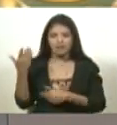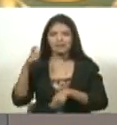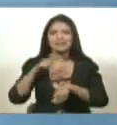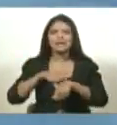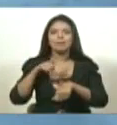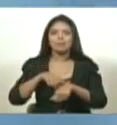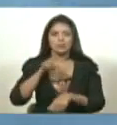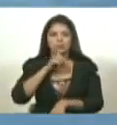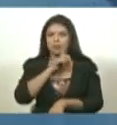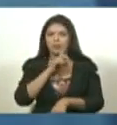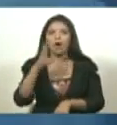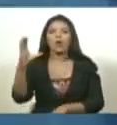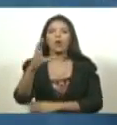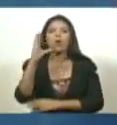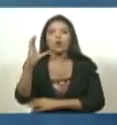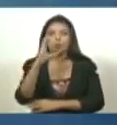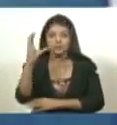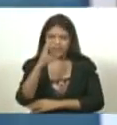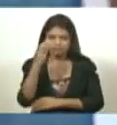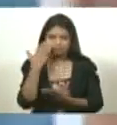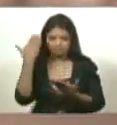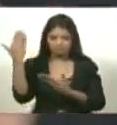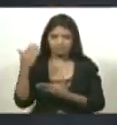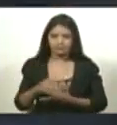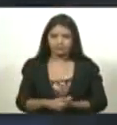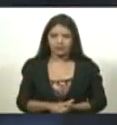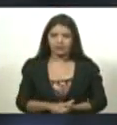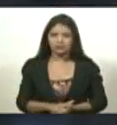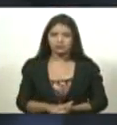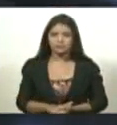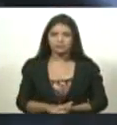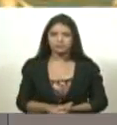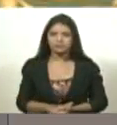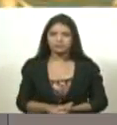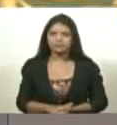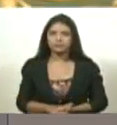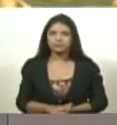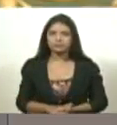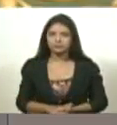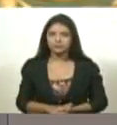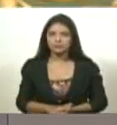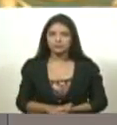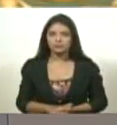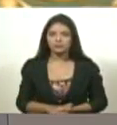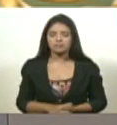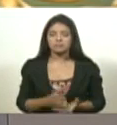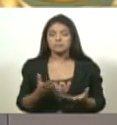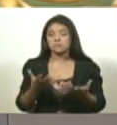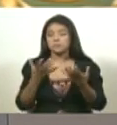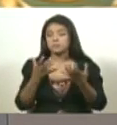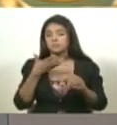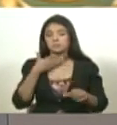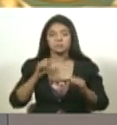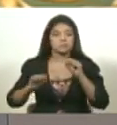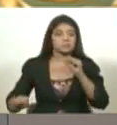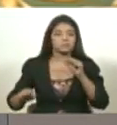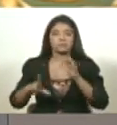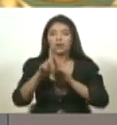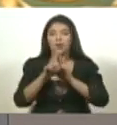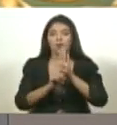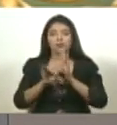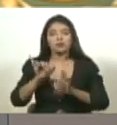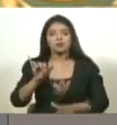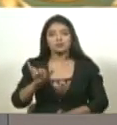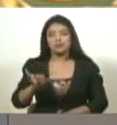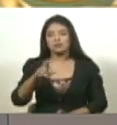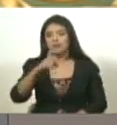de Colombia. ¿Lo tienen allá? El Tiempo de Colombia dice, multitudinario rechazo a la